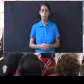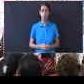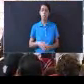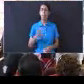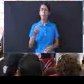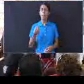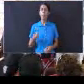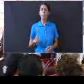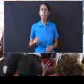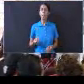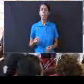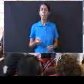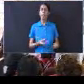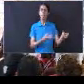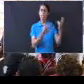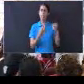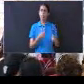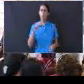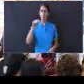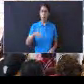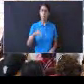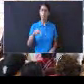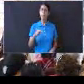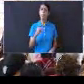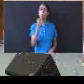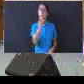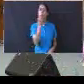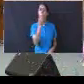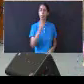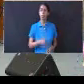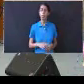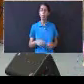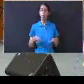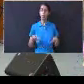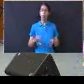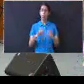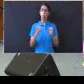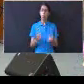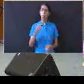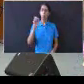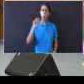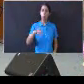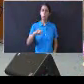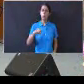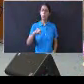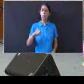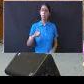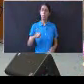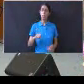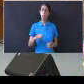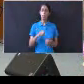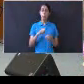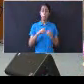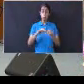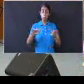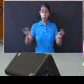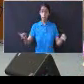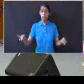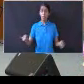que le devuelvan a esta mujer. Como que si los 7 años su tierra hubiese estado trabajando.